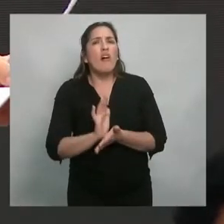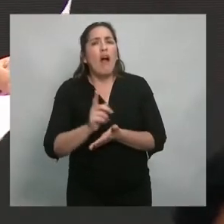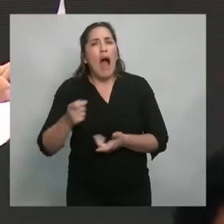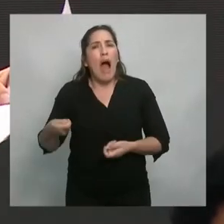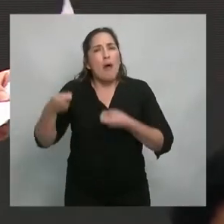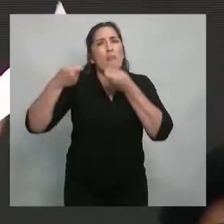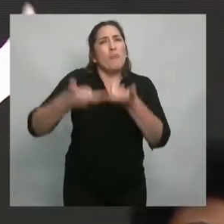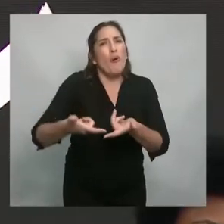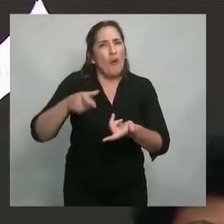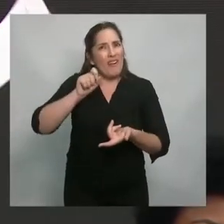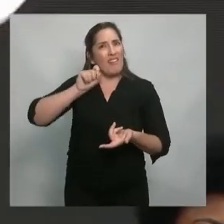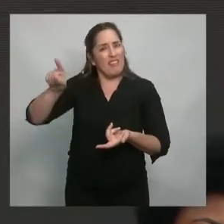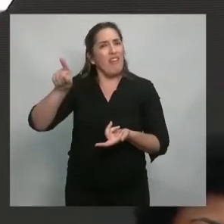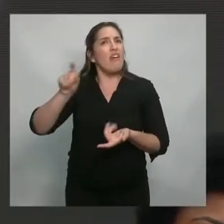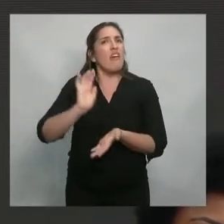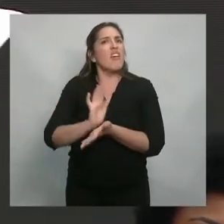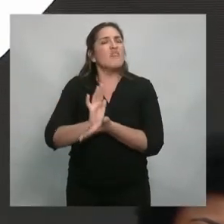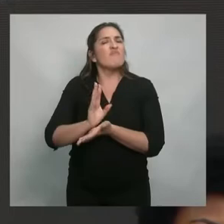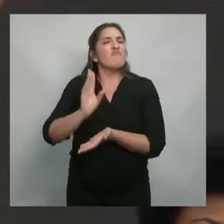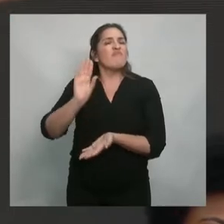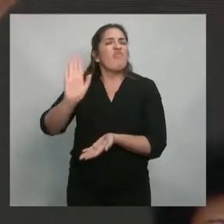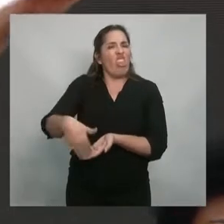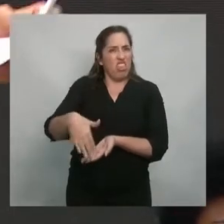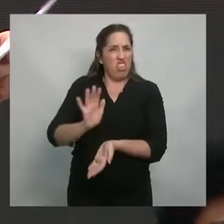aportación. Muchas veces se dice, bueno,